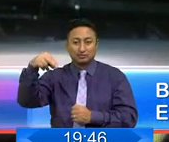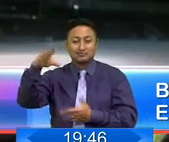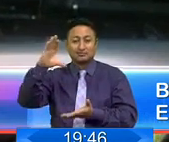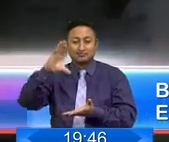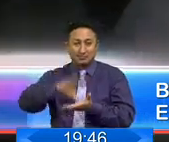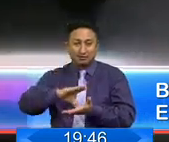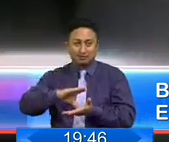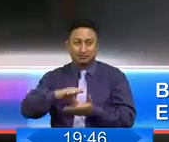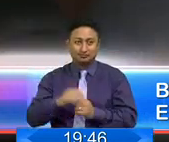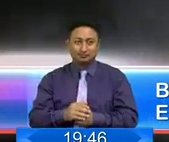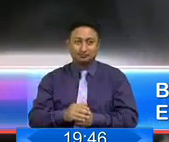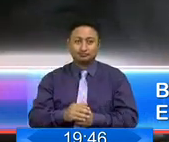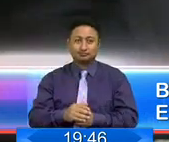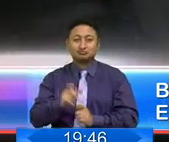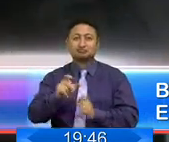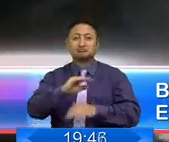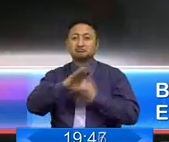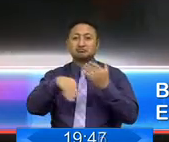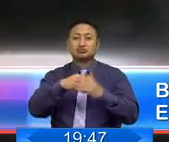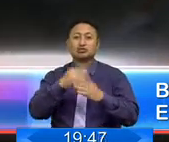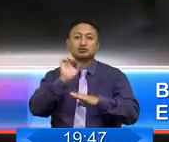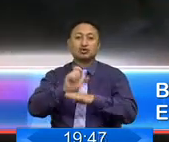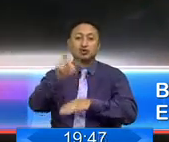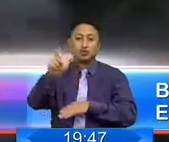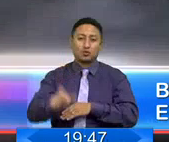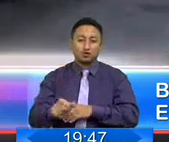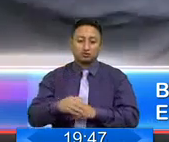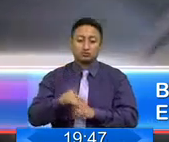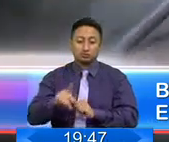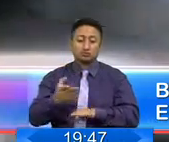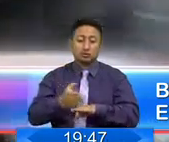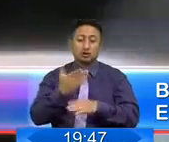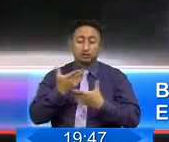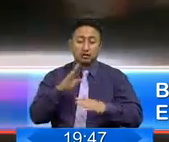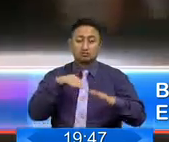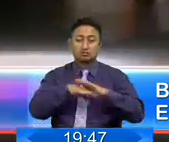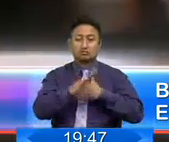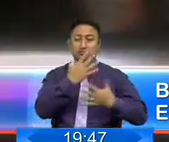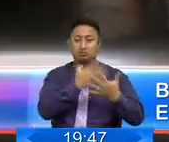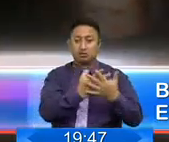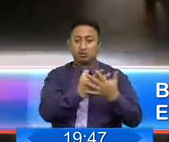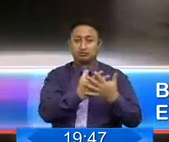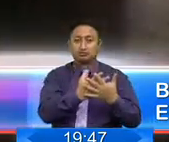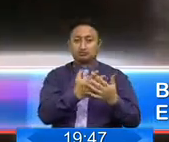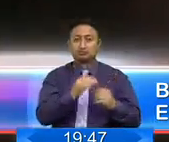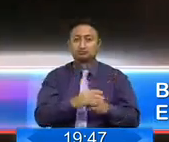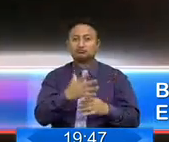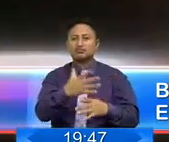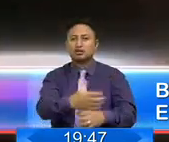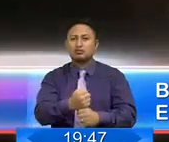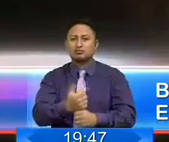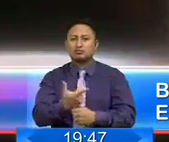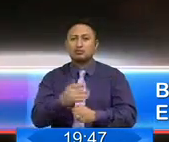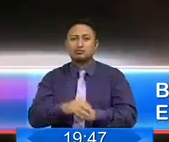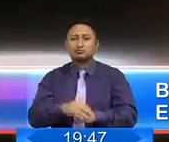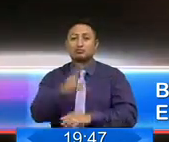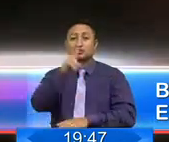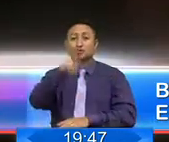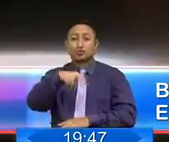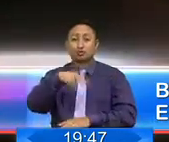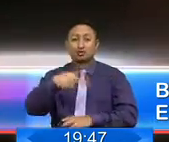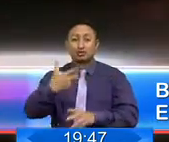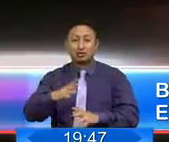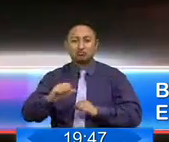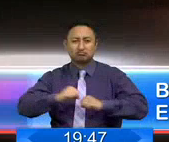de la ciudad. Todos los aprehendidos son de nacionalidad ecuatoriana y tienen antecedentes penales. Las capturas se dieron tras 2 meses de